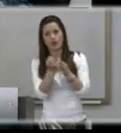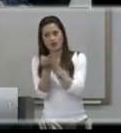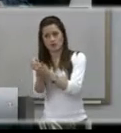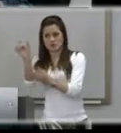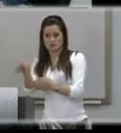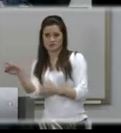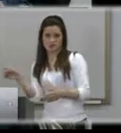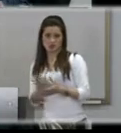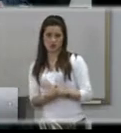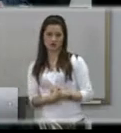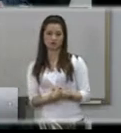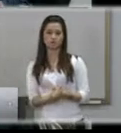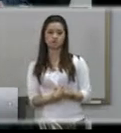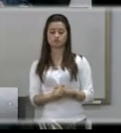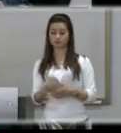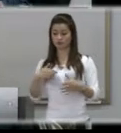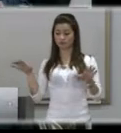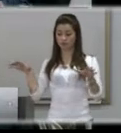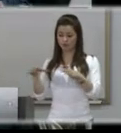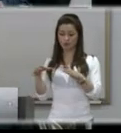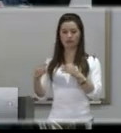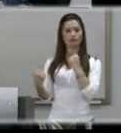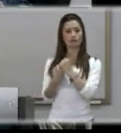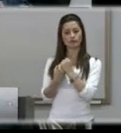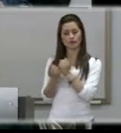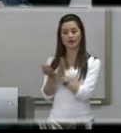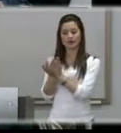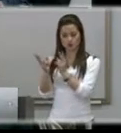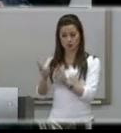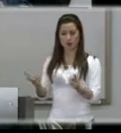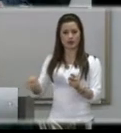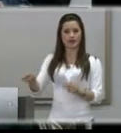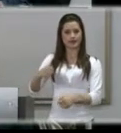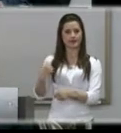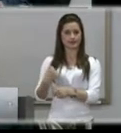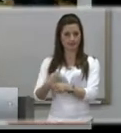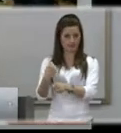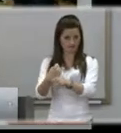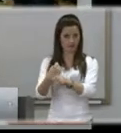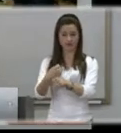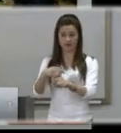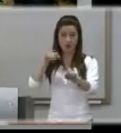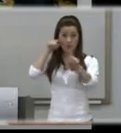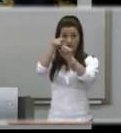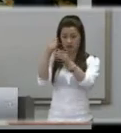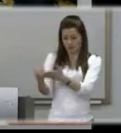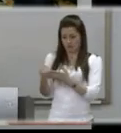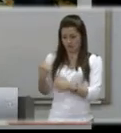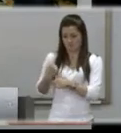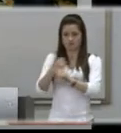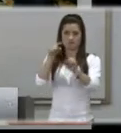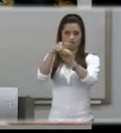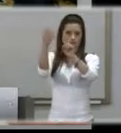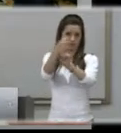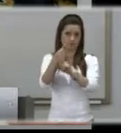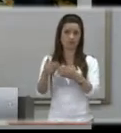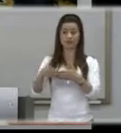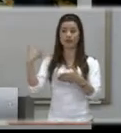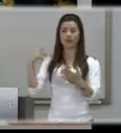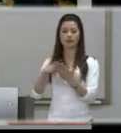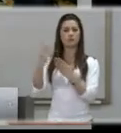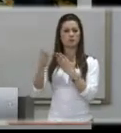Entonces tenemos un equipo de estudiantes que trabajan constantemente en el desarrollo de nuestros objetivos. Algunos de los proyectos en los que hemos